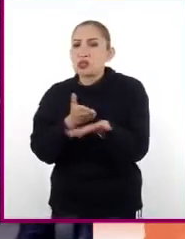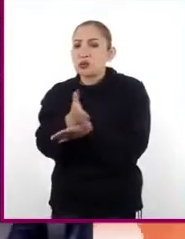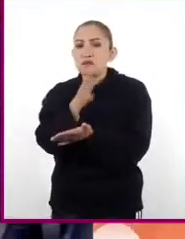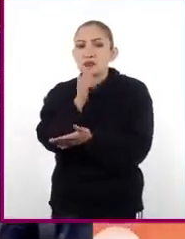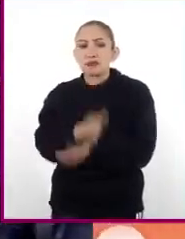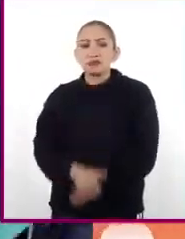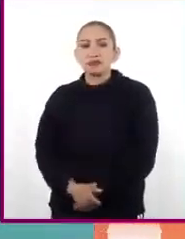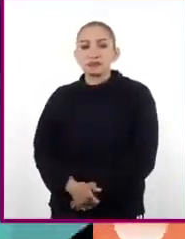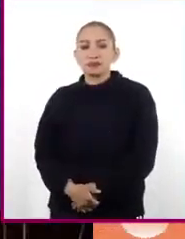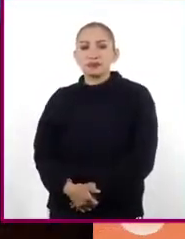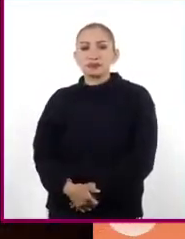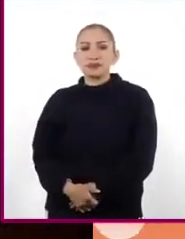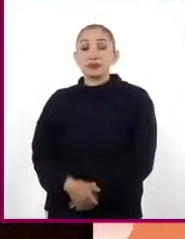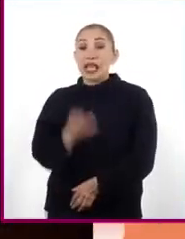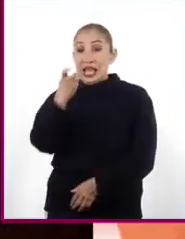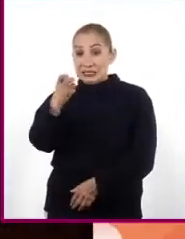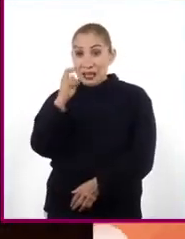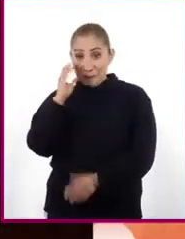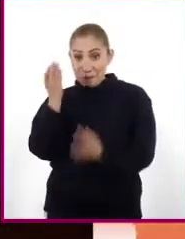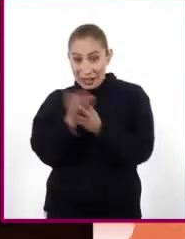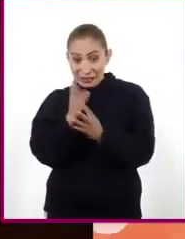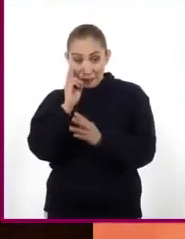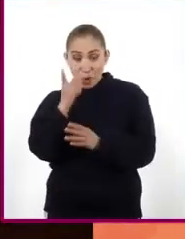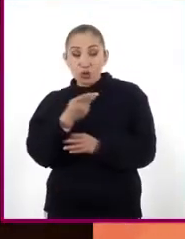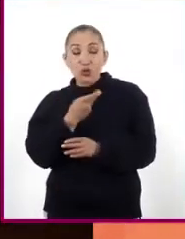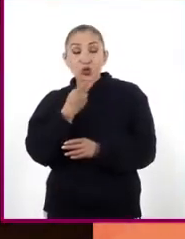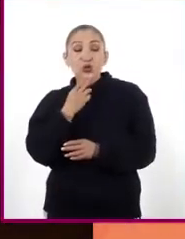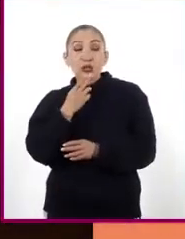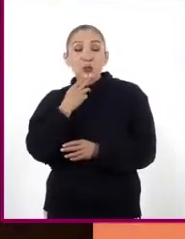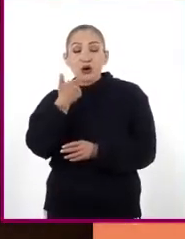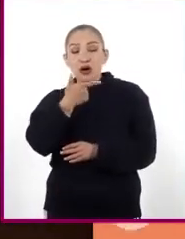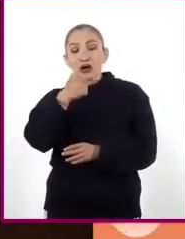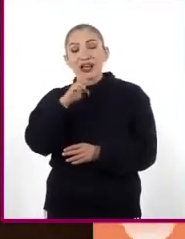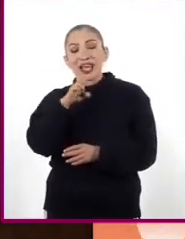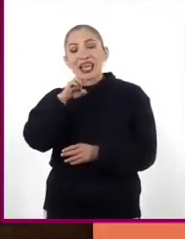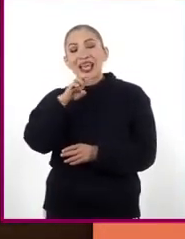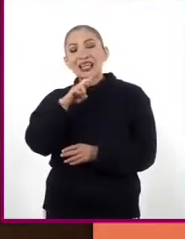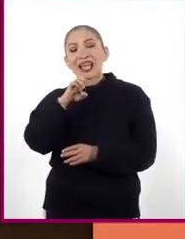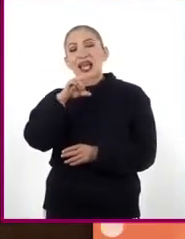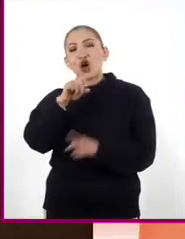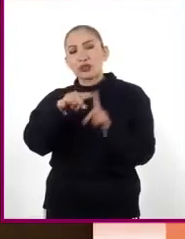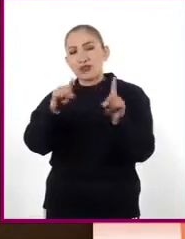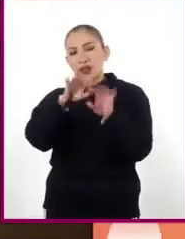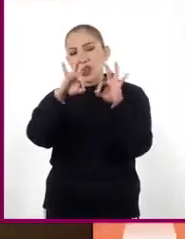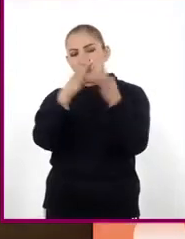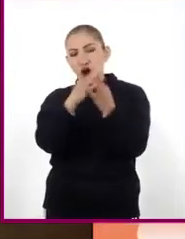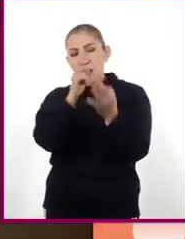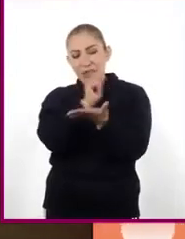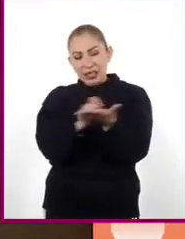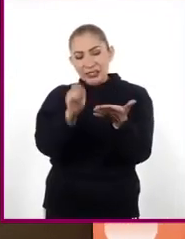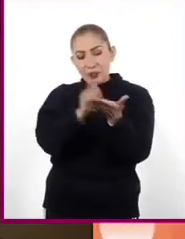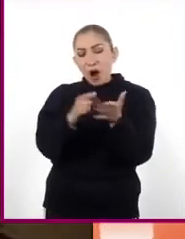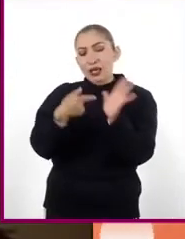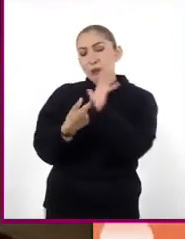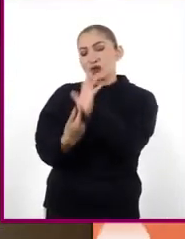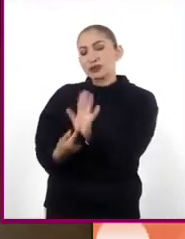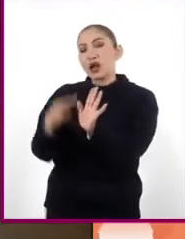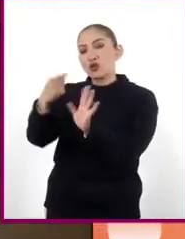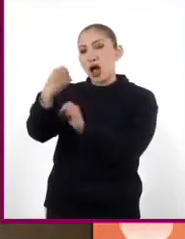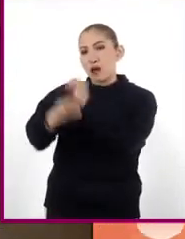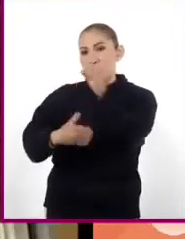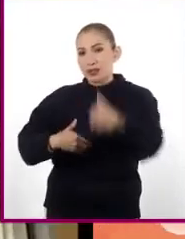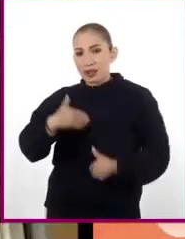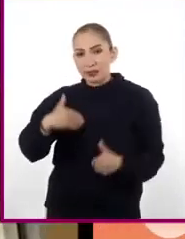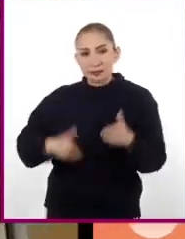entrar. En este bloque usamos la palabra género para referirnos a los distintos modos de escribir y representar una